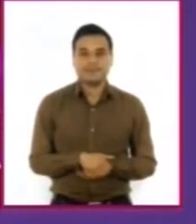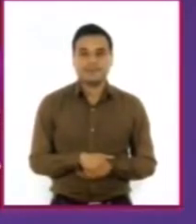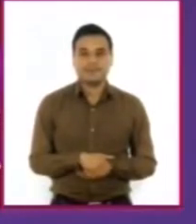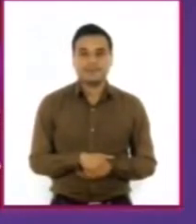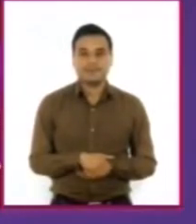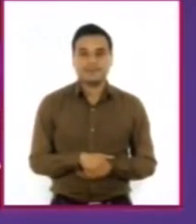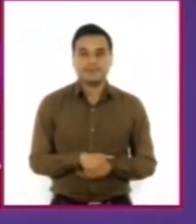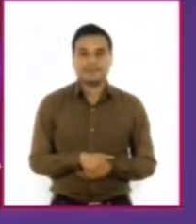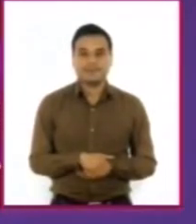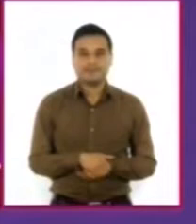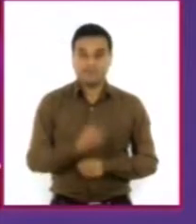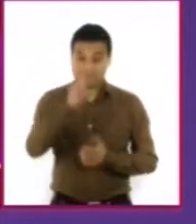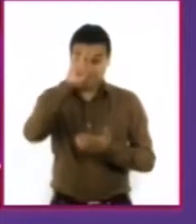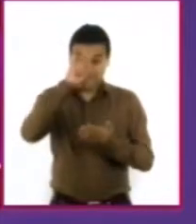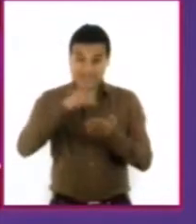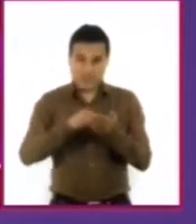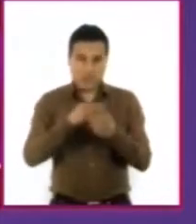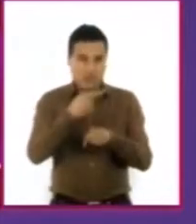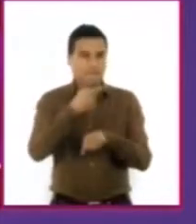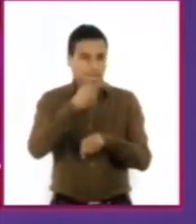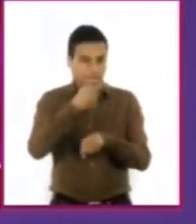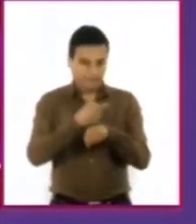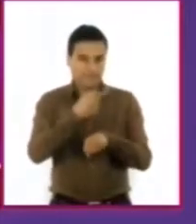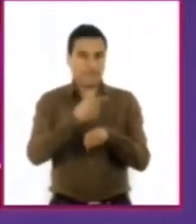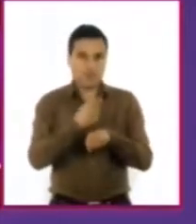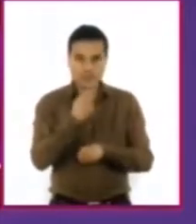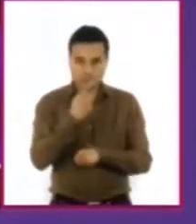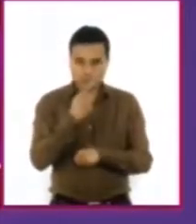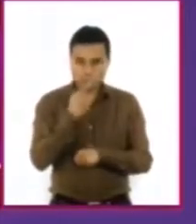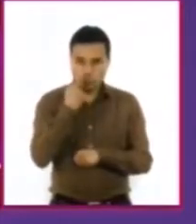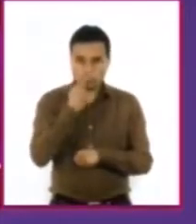Estoy diciendo que el primero tiene aroma más intenso.